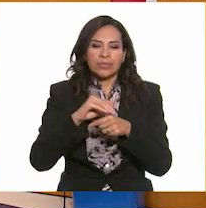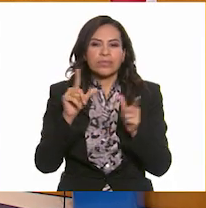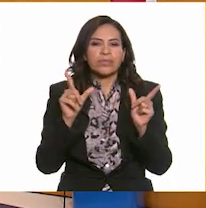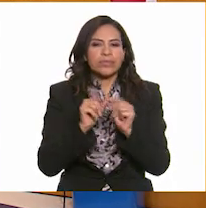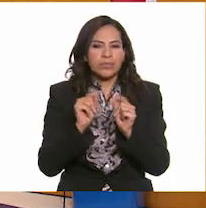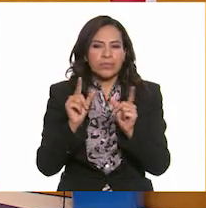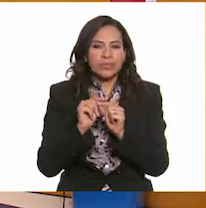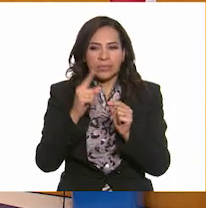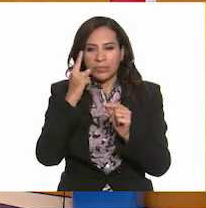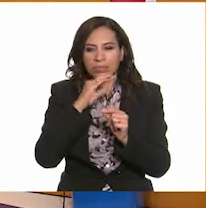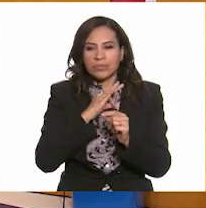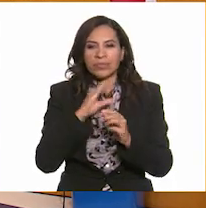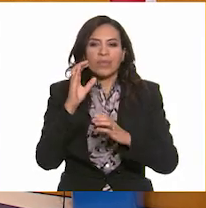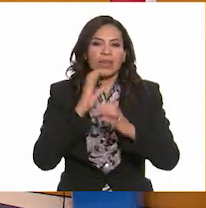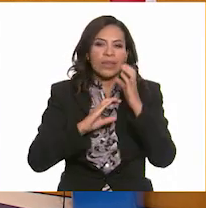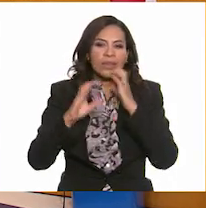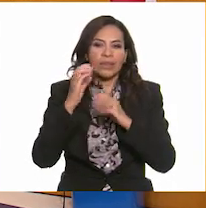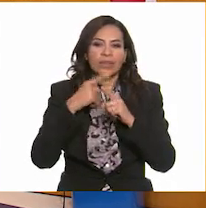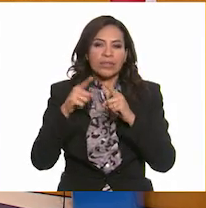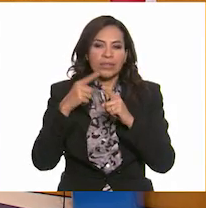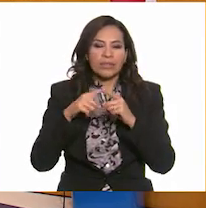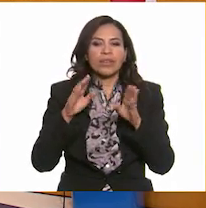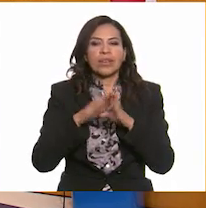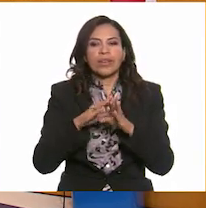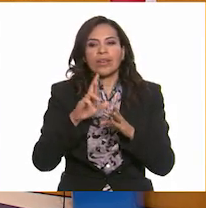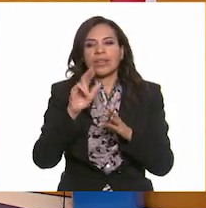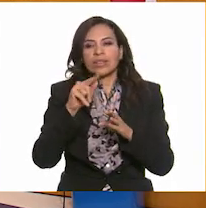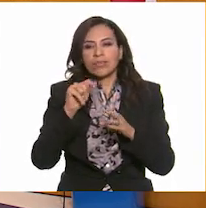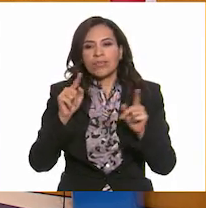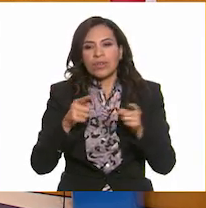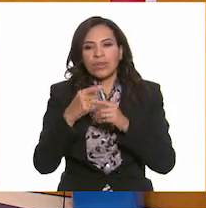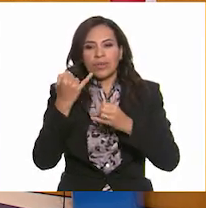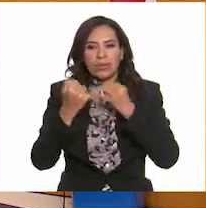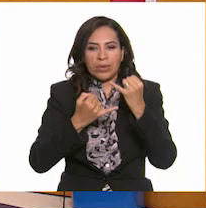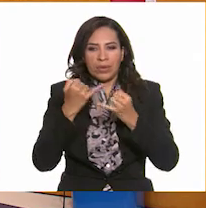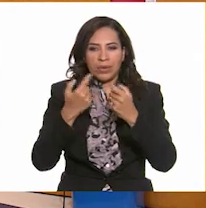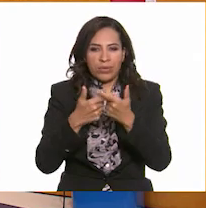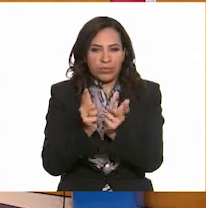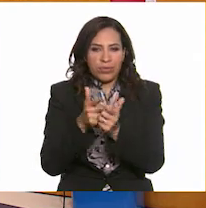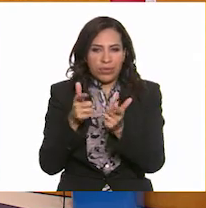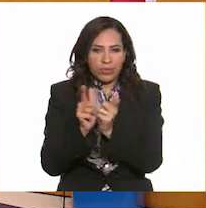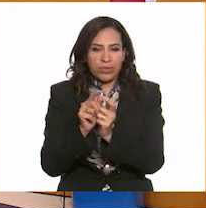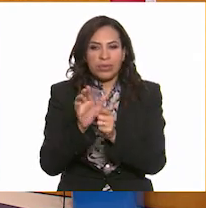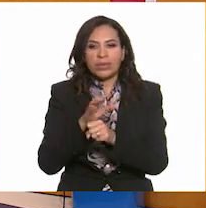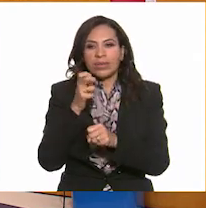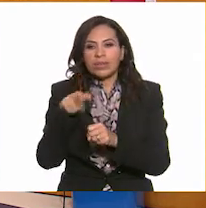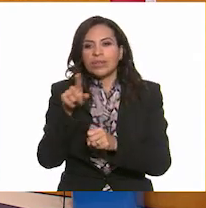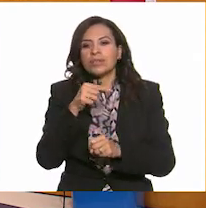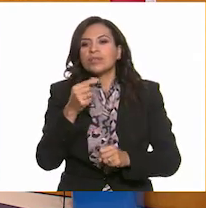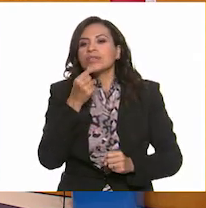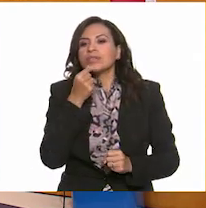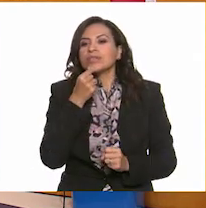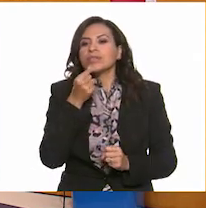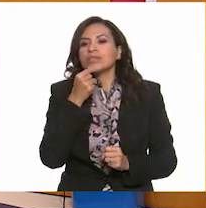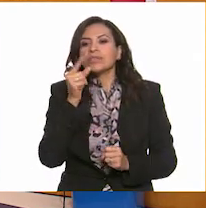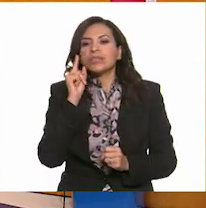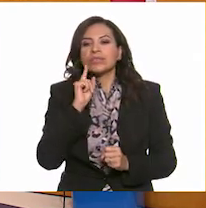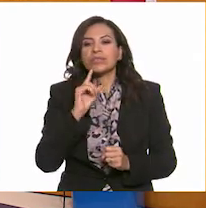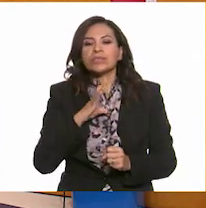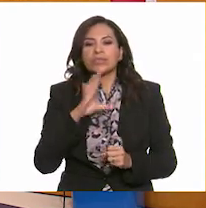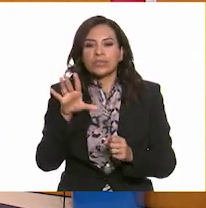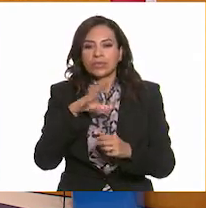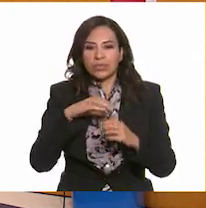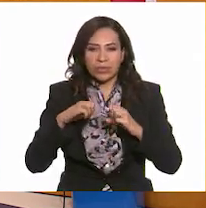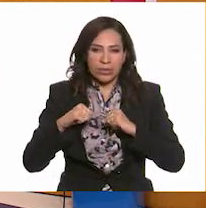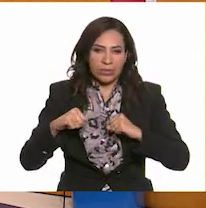cortas que se cantan con una serie de ritmos y se juegan en grupo. En ellas, los niños y las niñas se toman de las